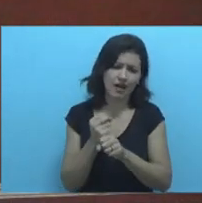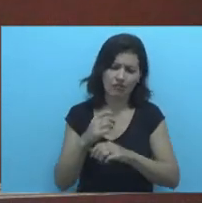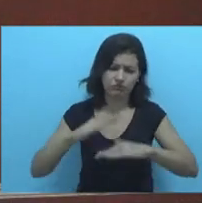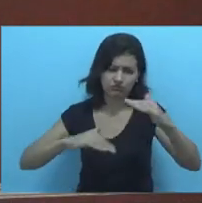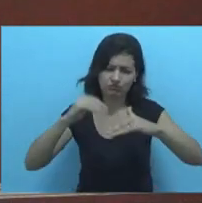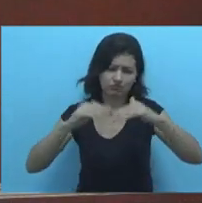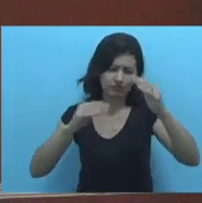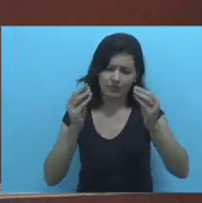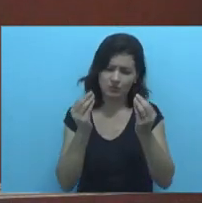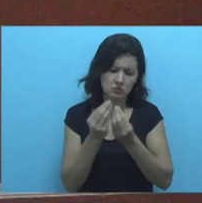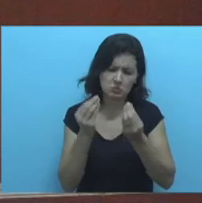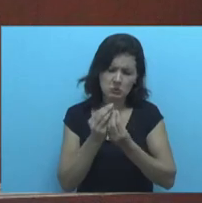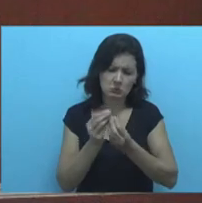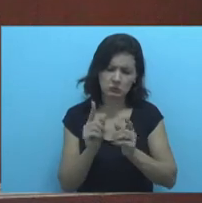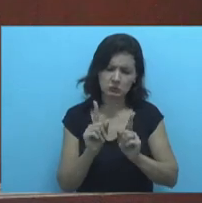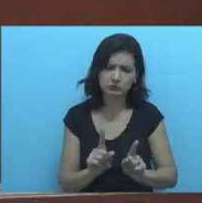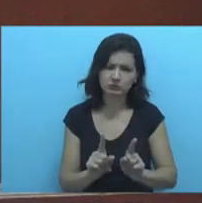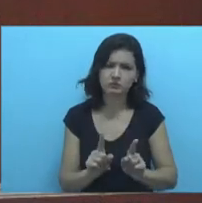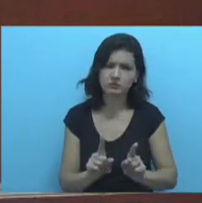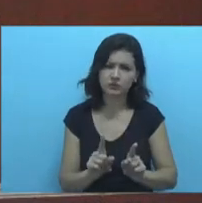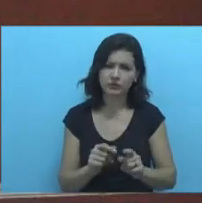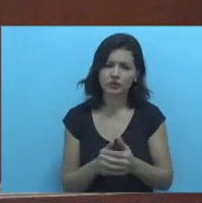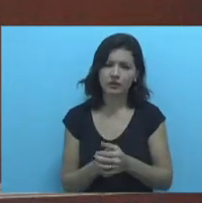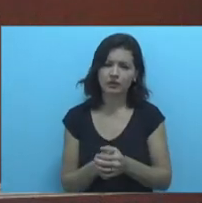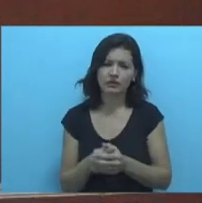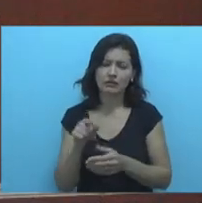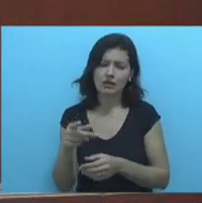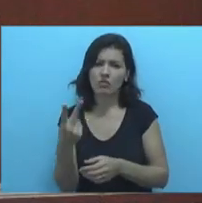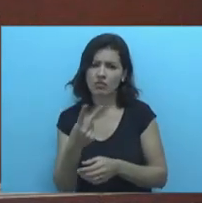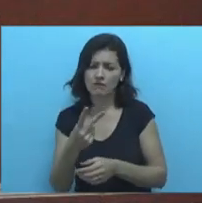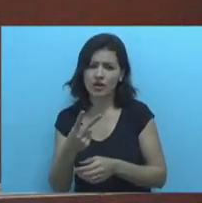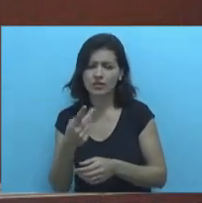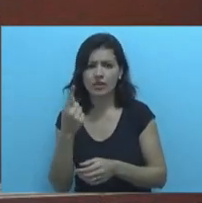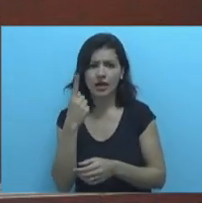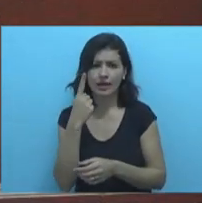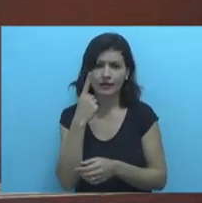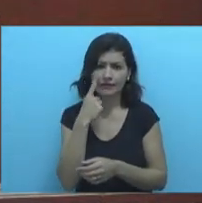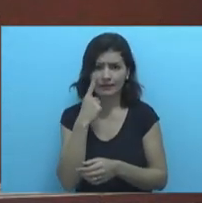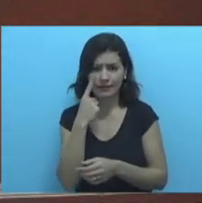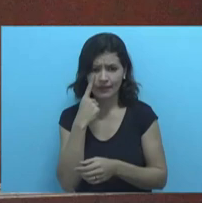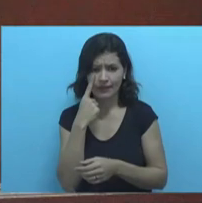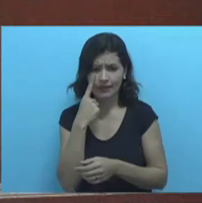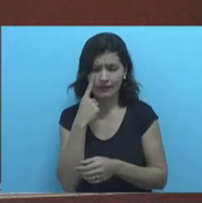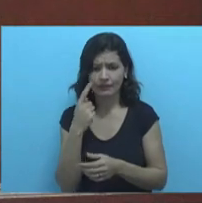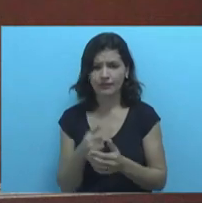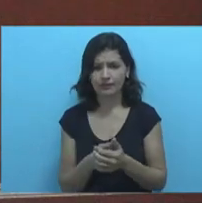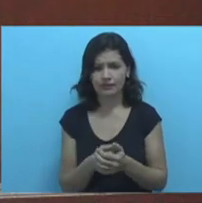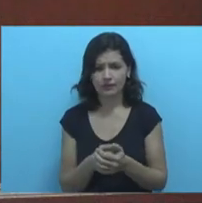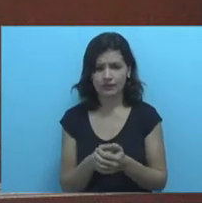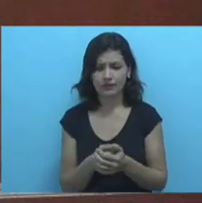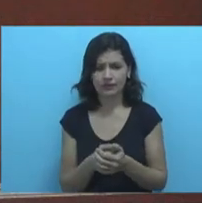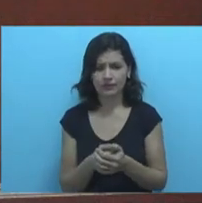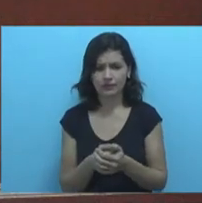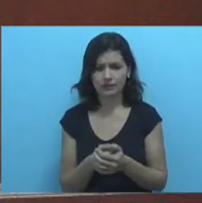Santa Fe y que como dos veces intendentes deja un rasgo de